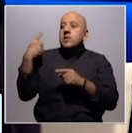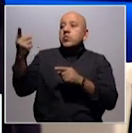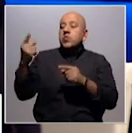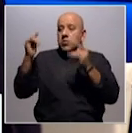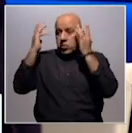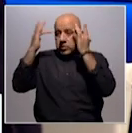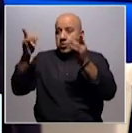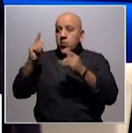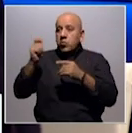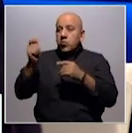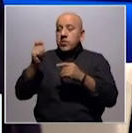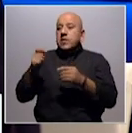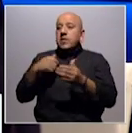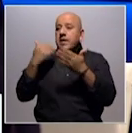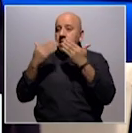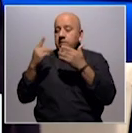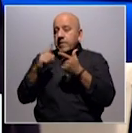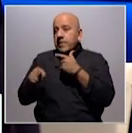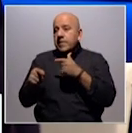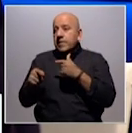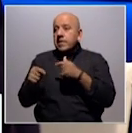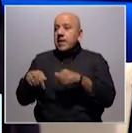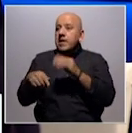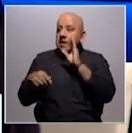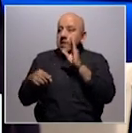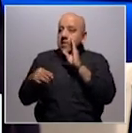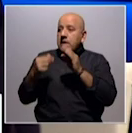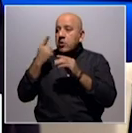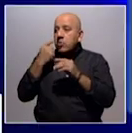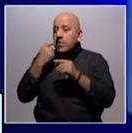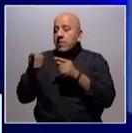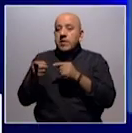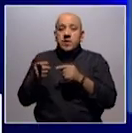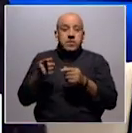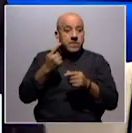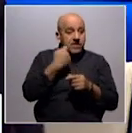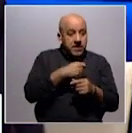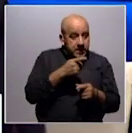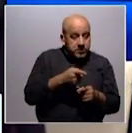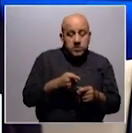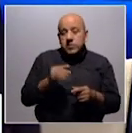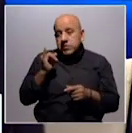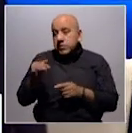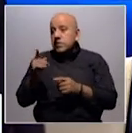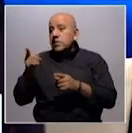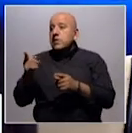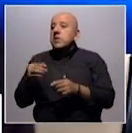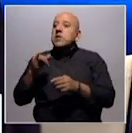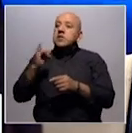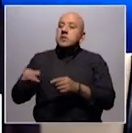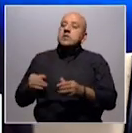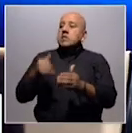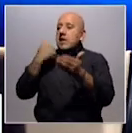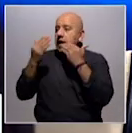pública que le hable a las mamás a los papás eso falta claro y le habla a los colegas